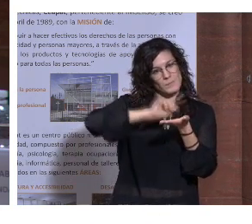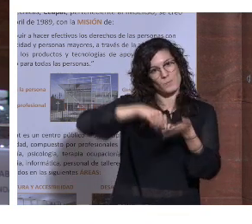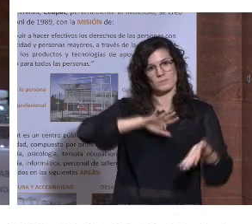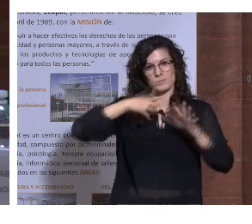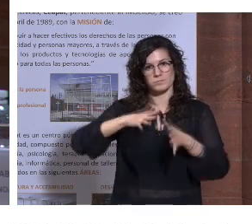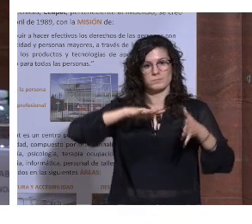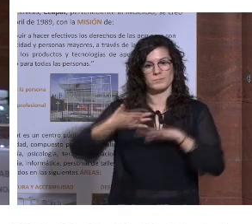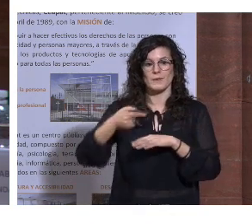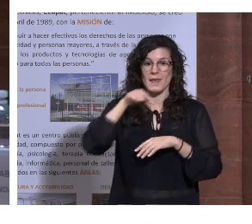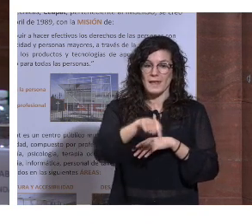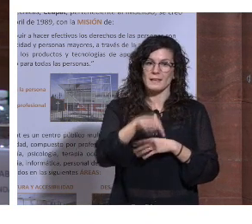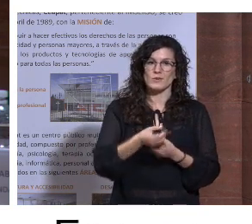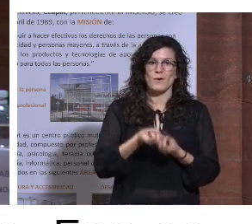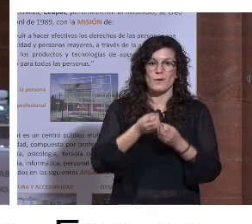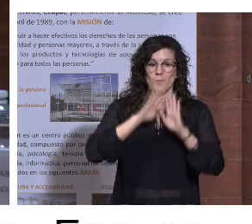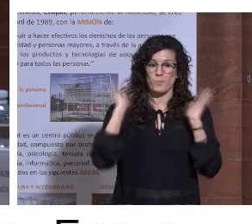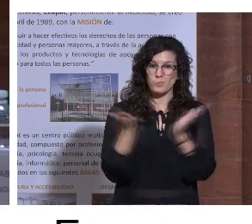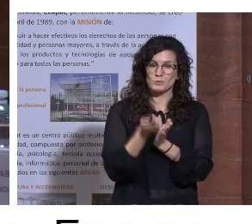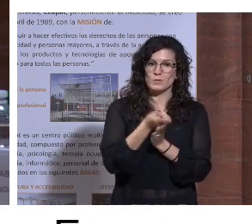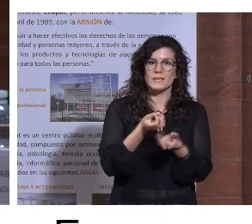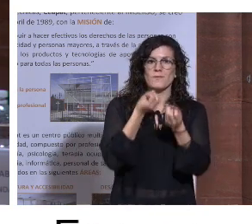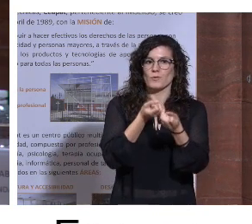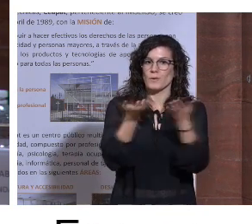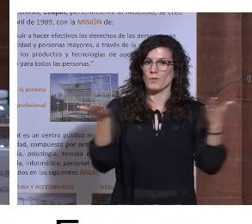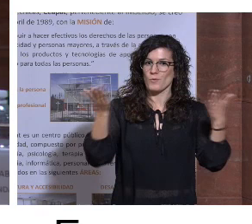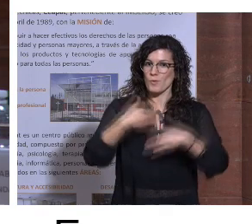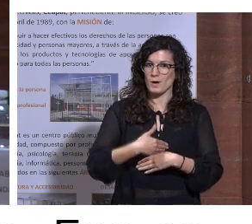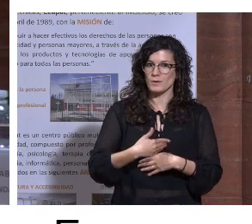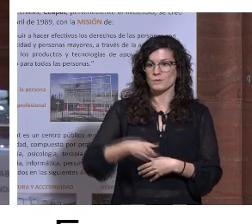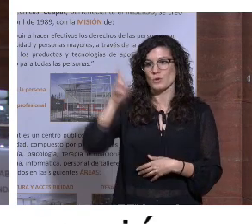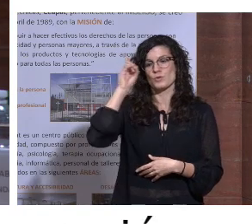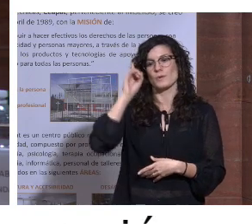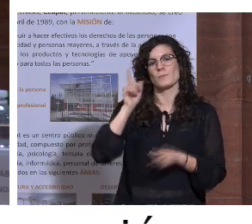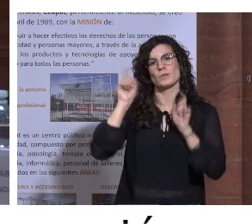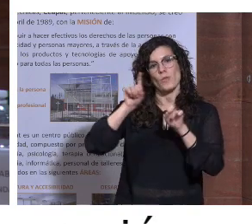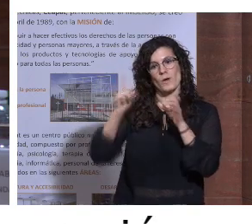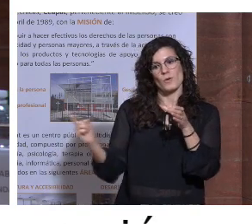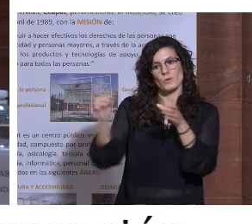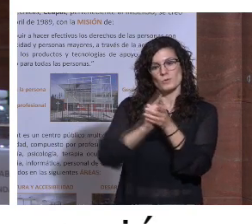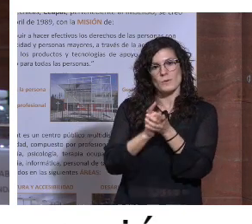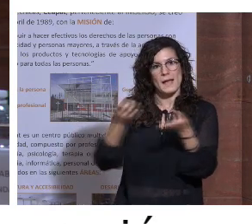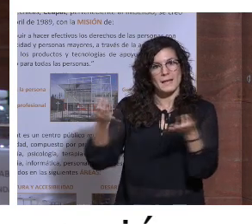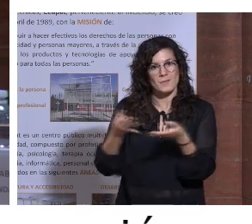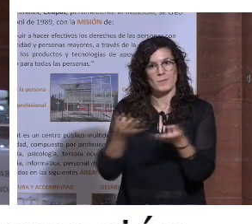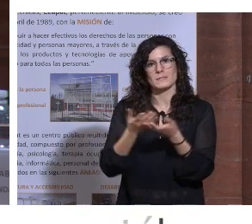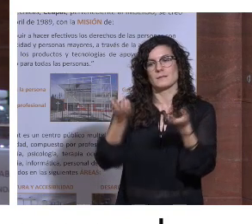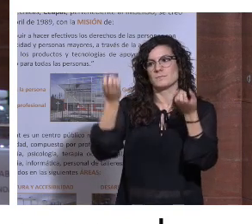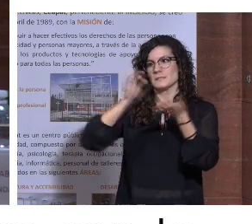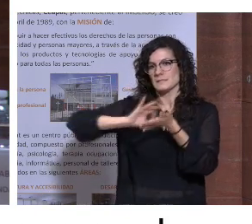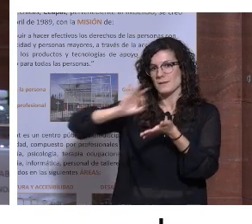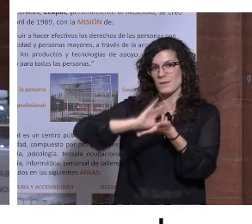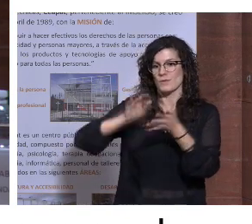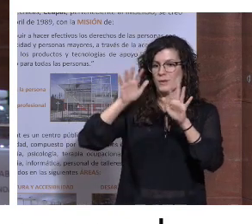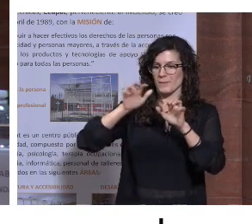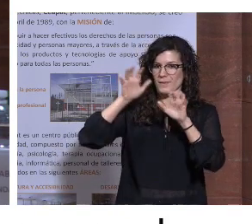no existe información. No existe. No sabemos qué ocurre con la educación inclusiva, qué servicios, qué aprendizajes, qué